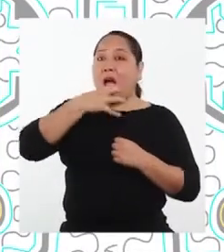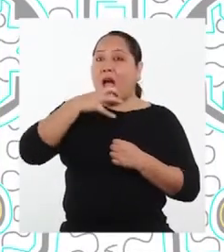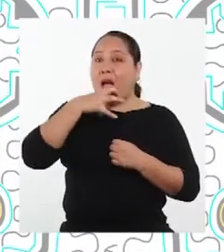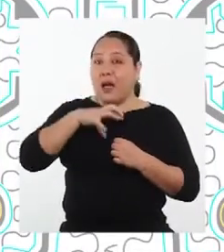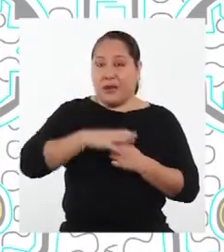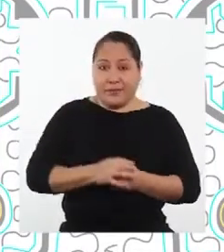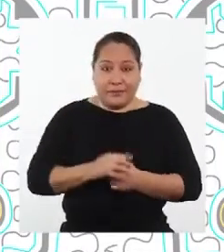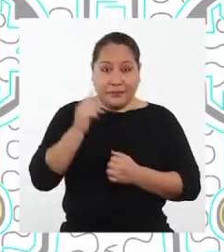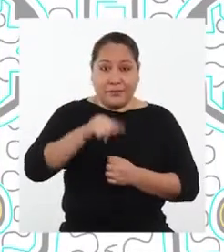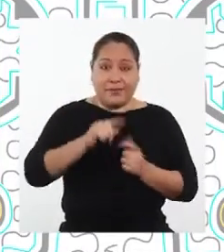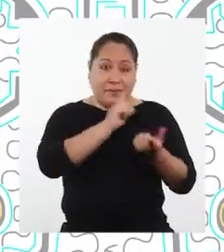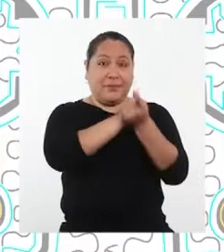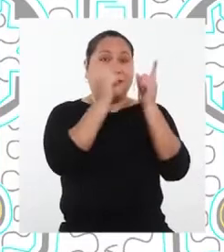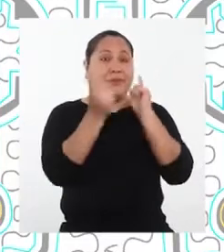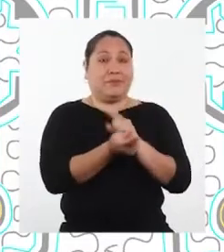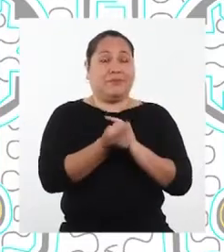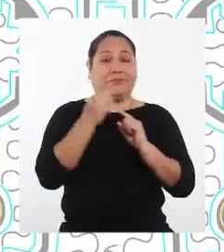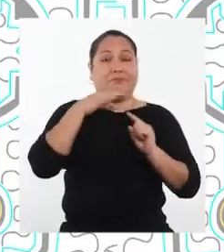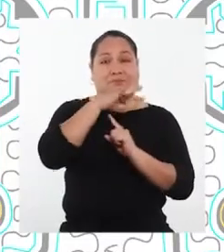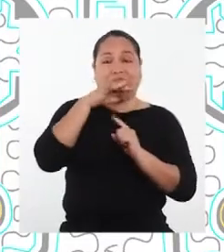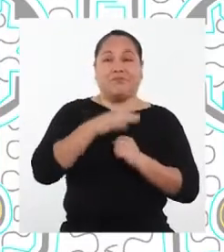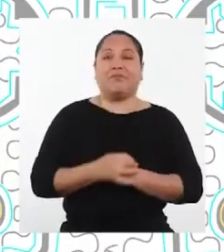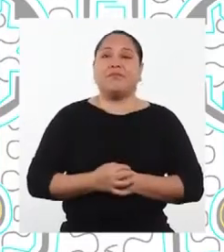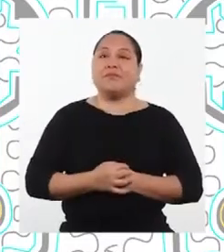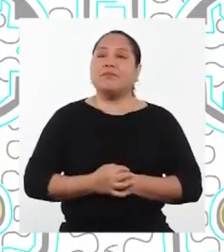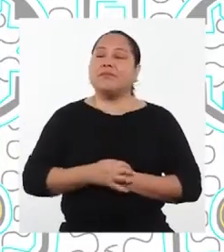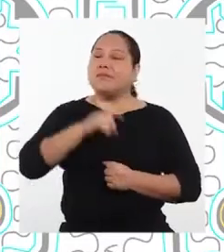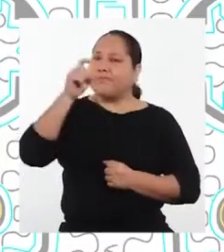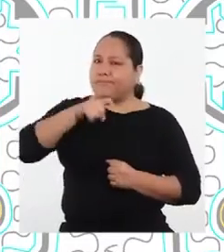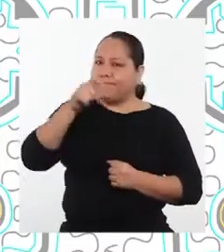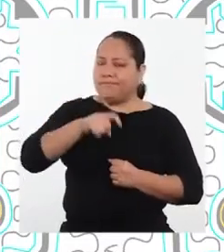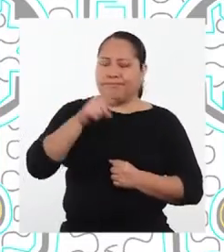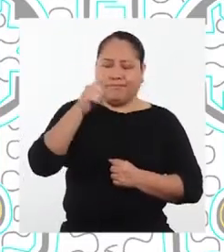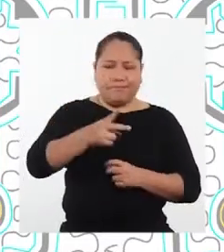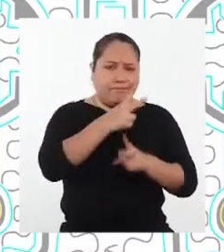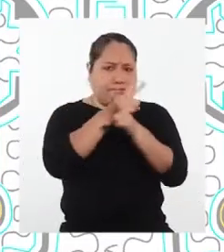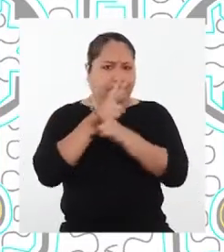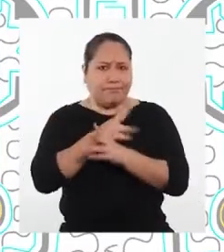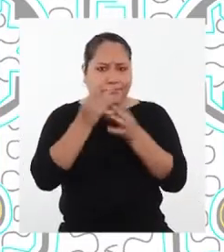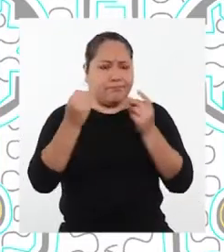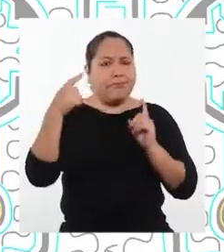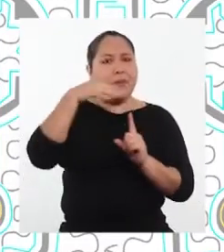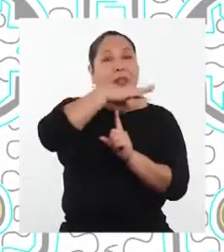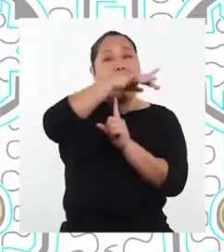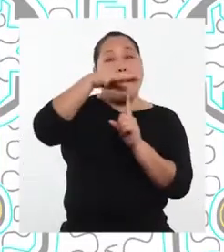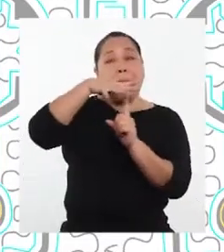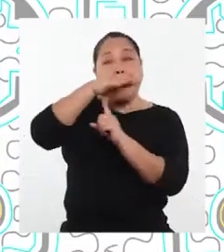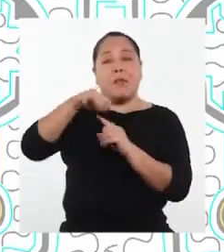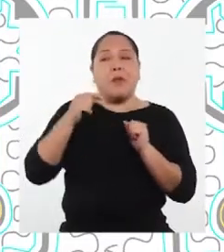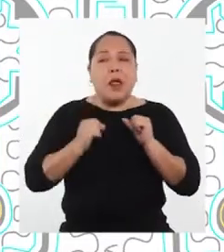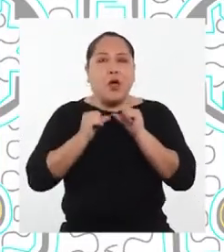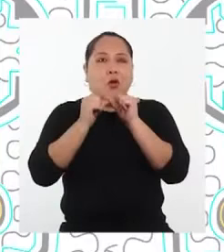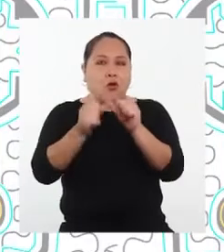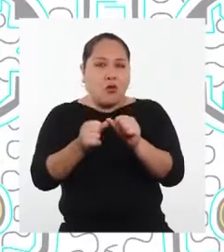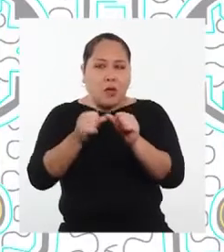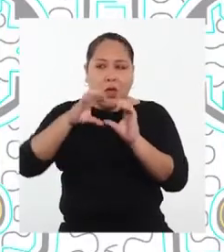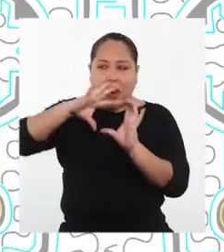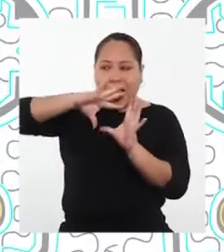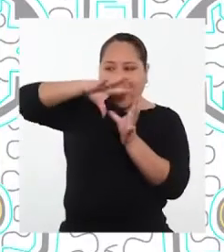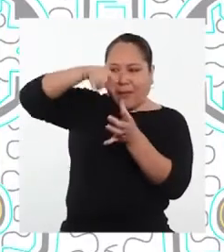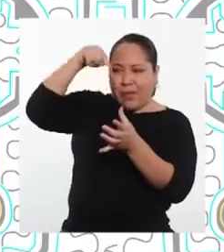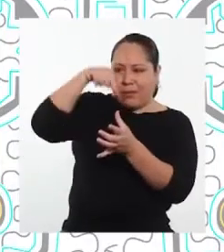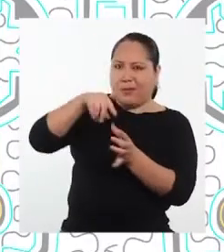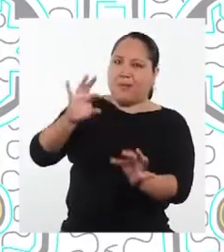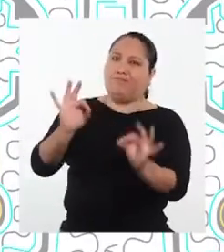global y el cambio climático. Así es, debemos tener mucho cuidado con el ambiente para poder mantener a nuestro planeta